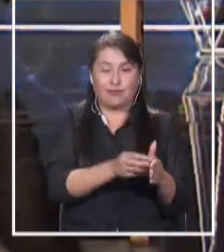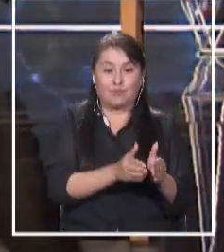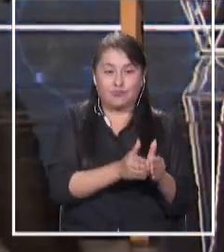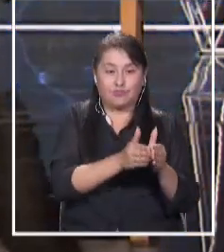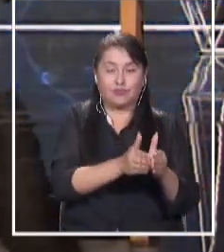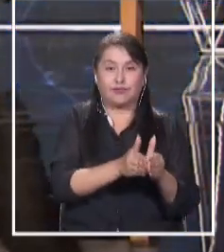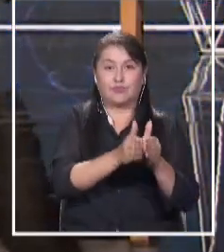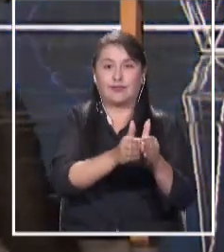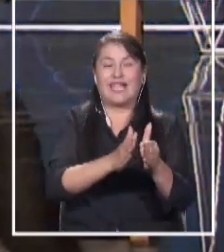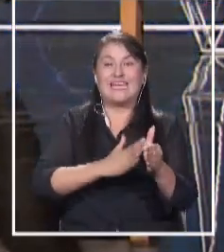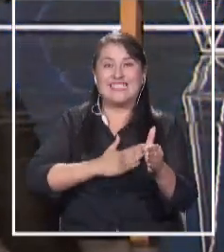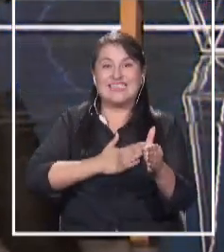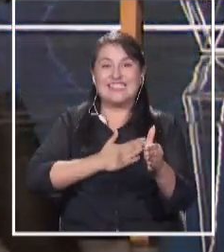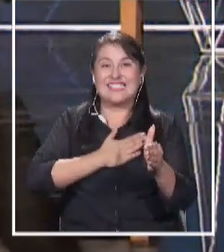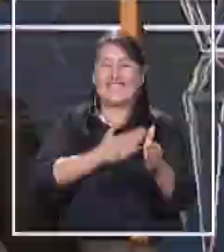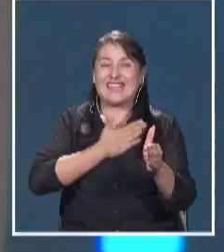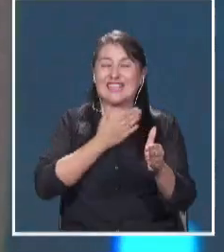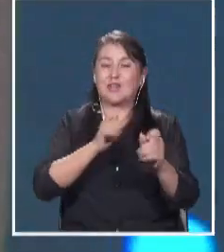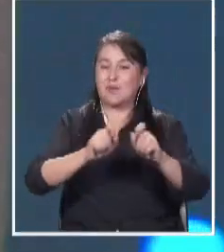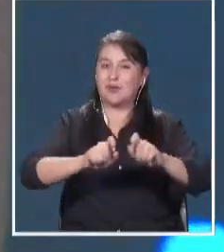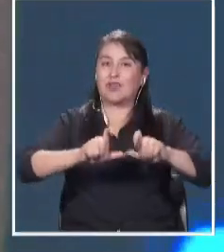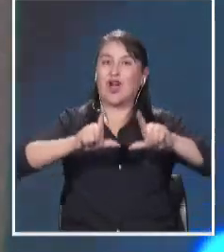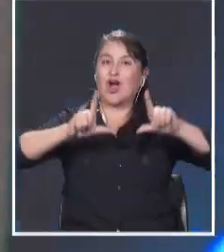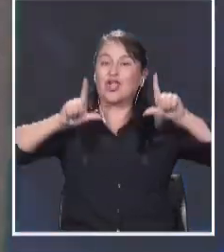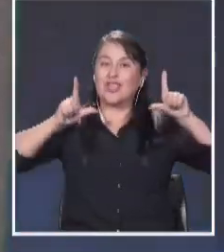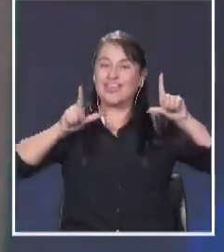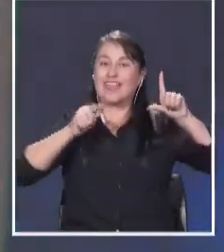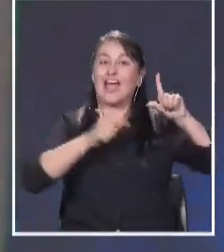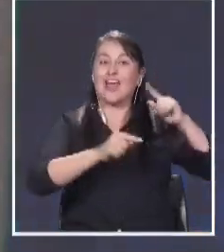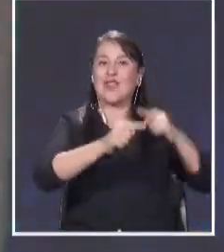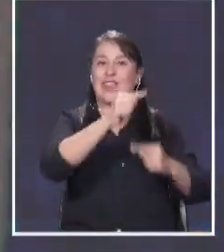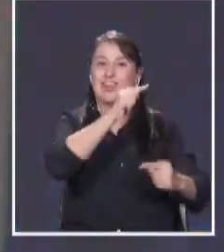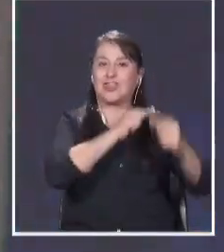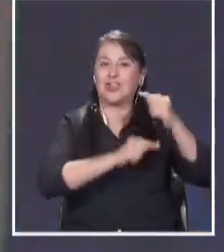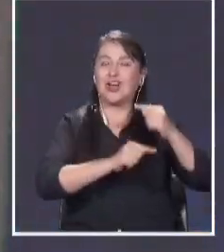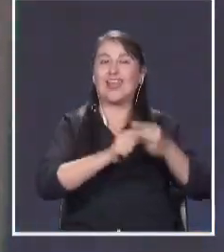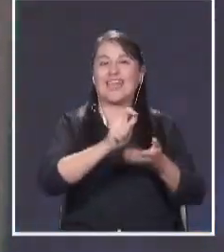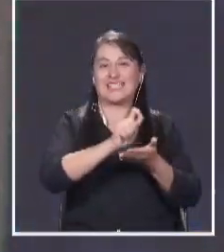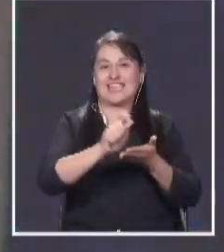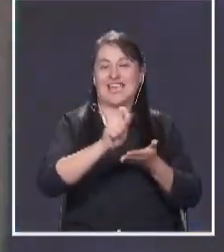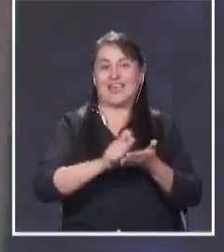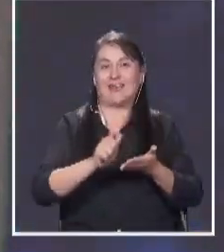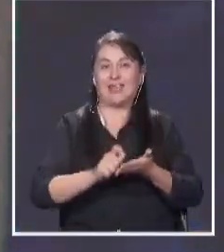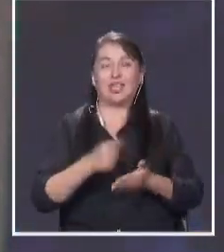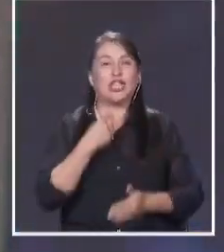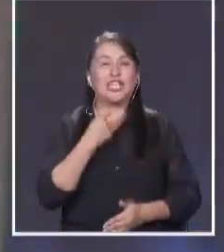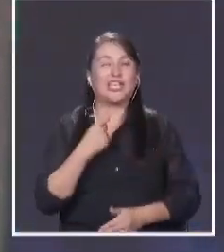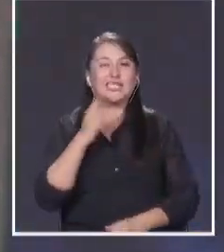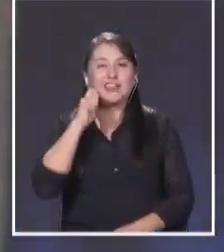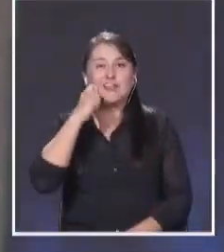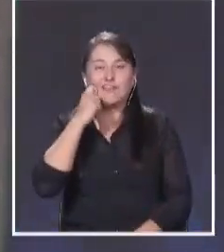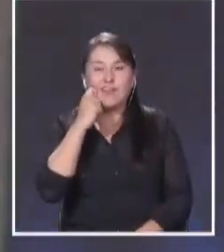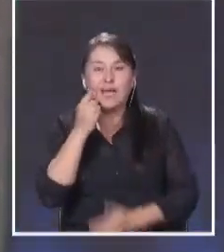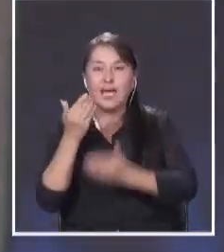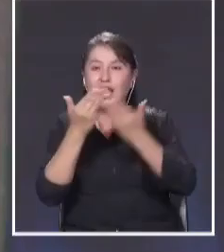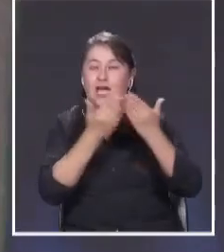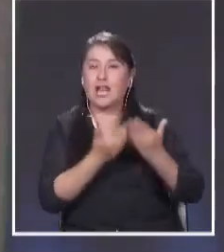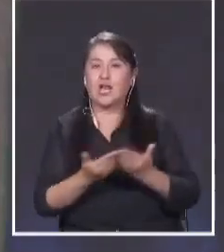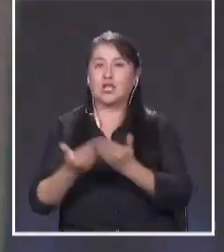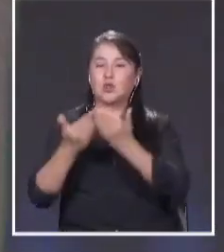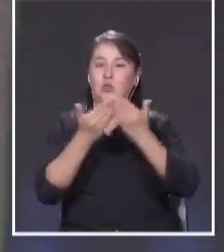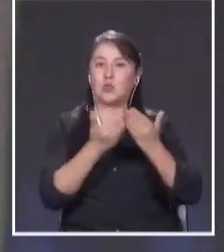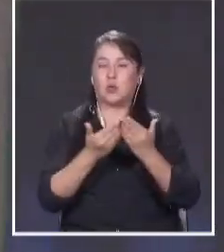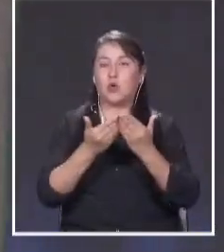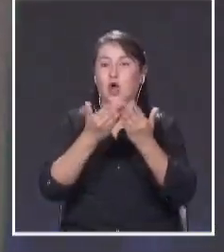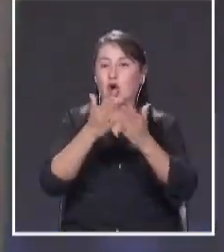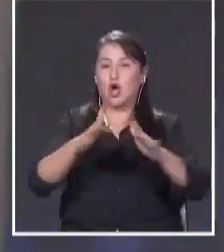es sentirse protagonista de parte de una historia que se está escribiendo en lo que significa el estudio y la exploración oceánica. Yo soy fanático